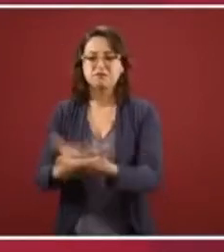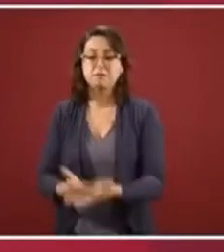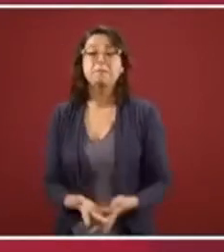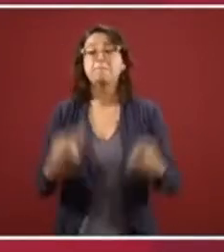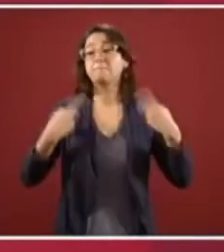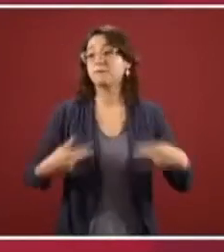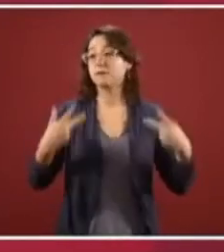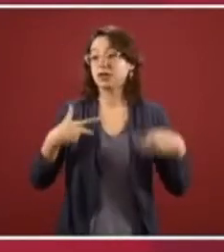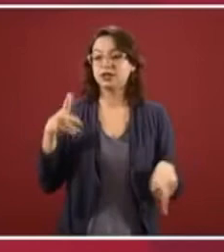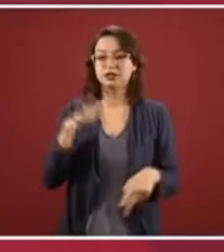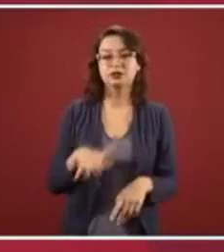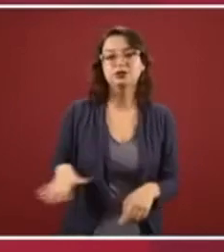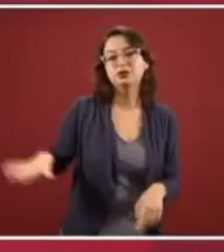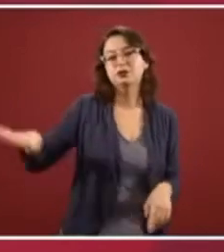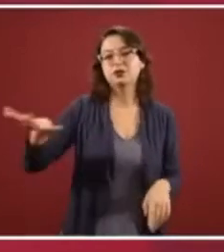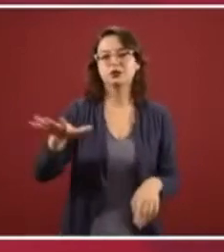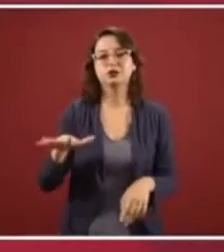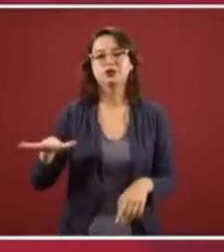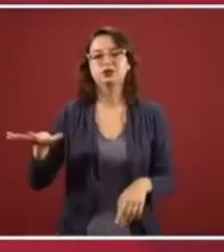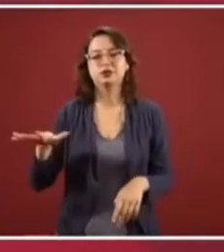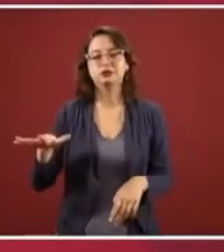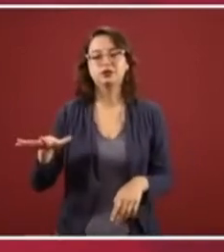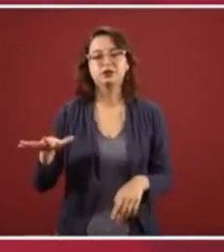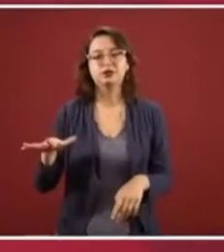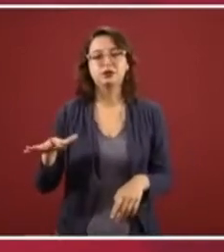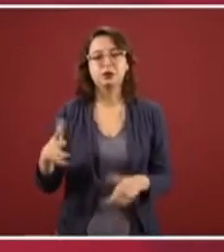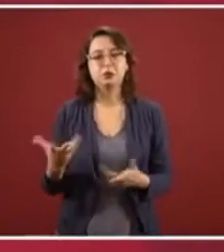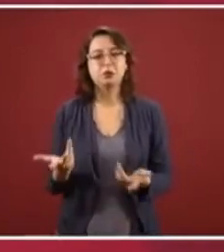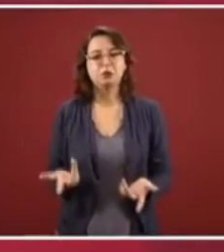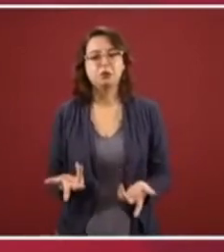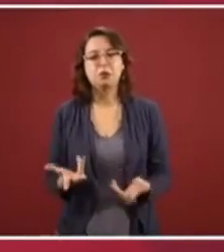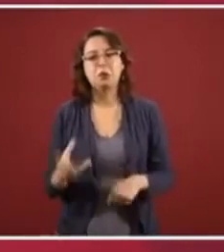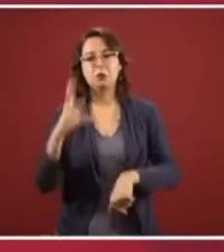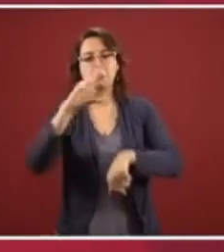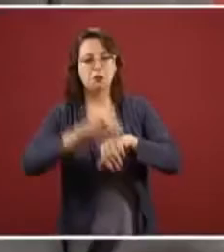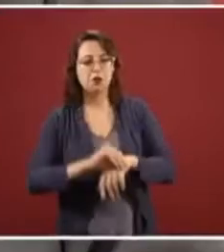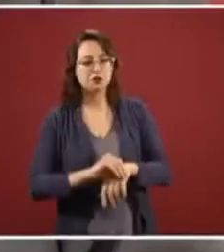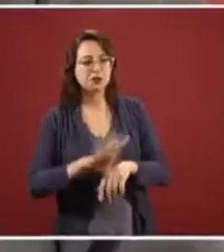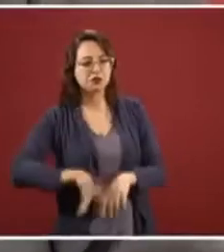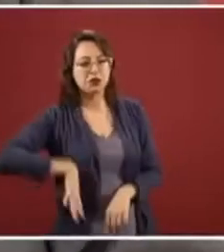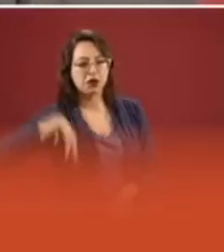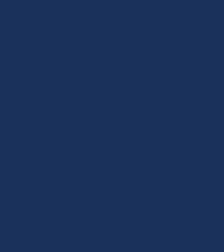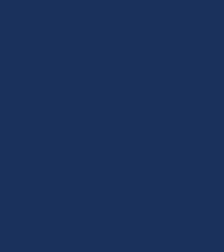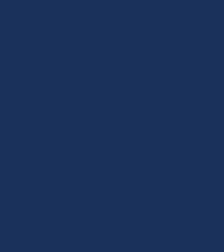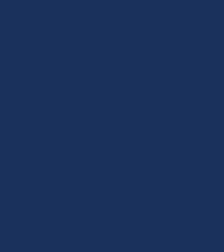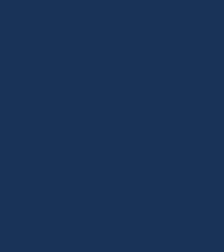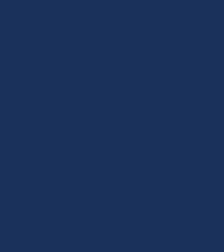no va a permitir abusos.